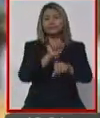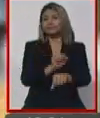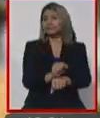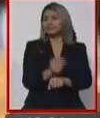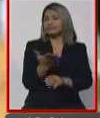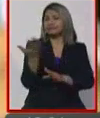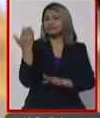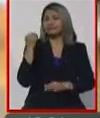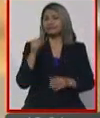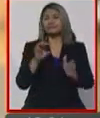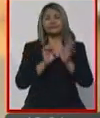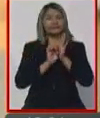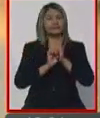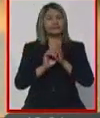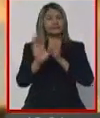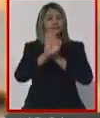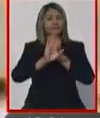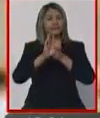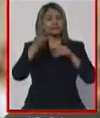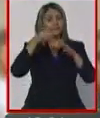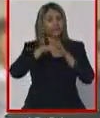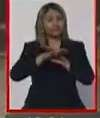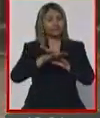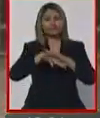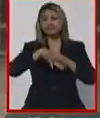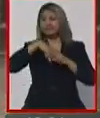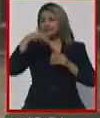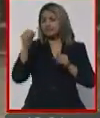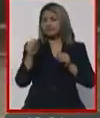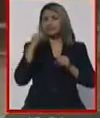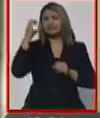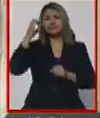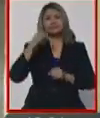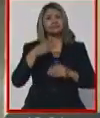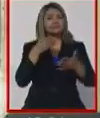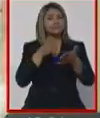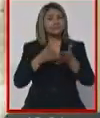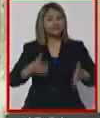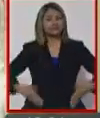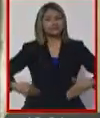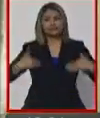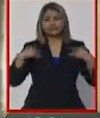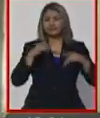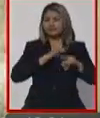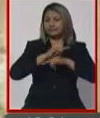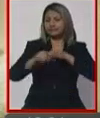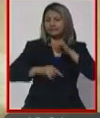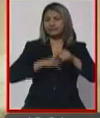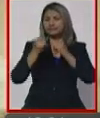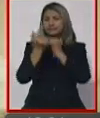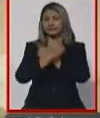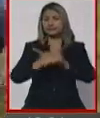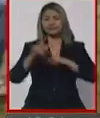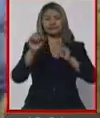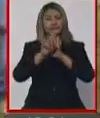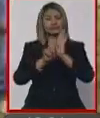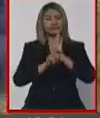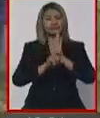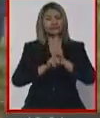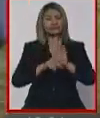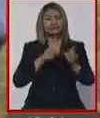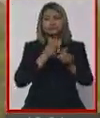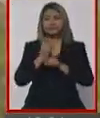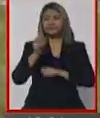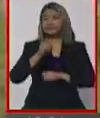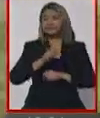hayan cometido delitos como seguridad interna, externa del Estado, contra la vida, corrupción, libertad sexual, delitos